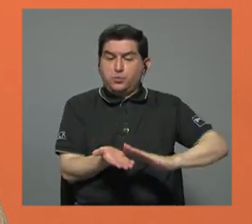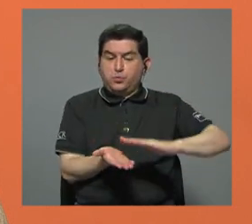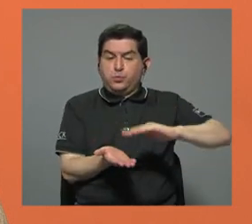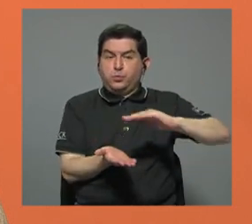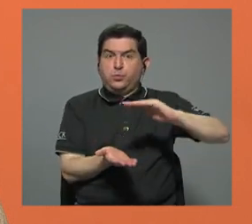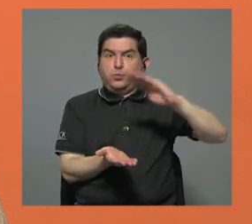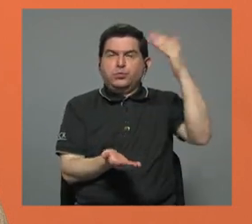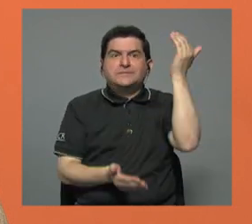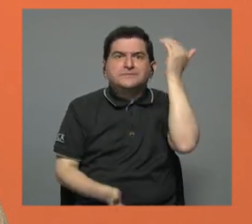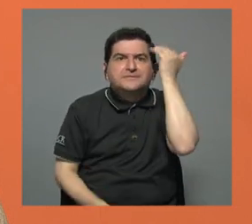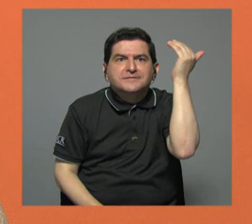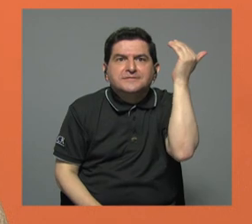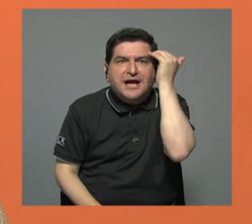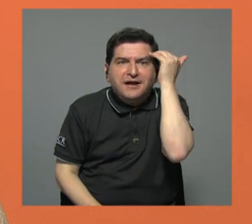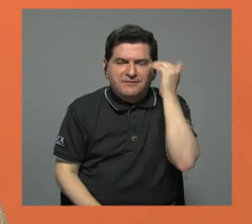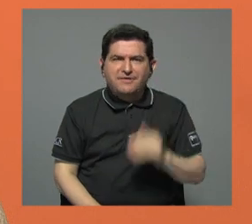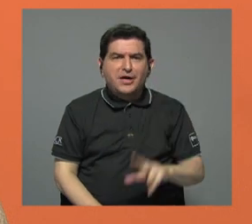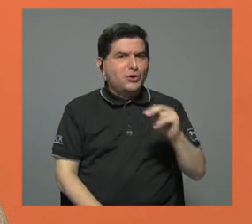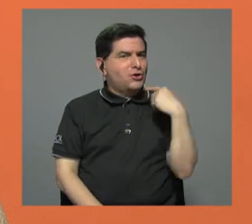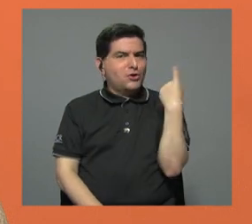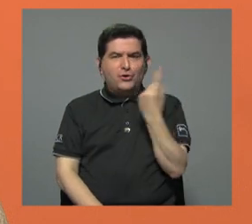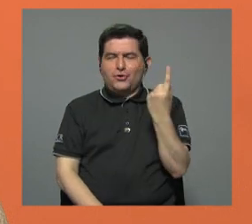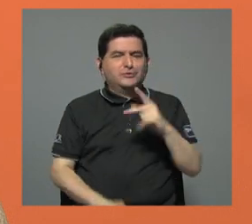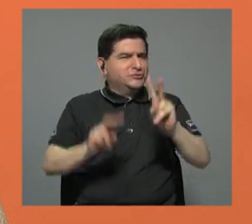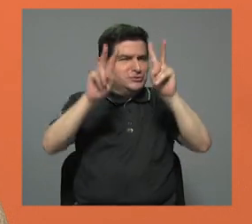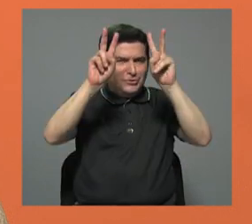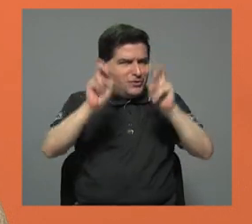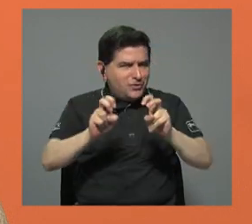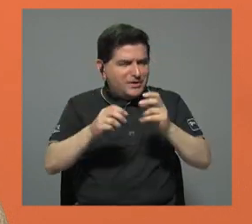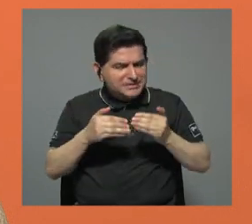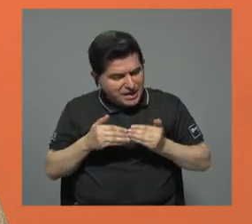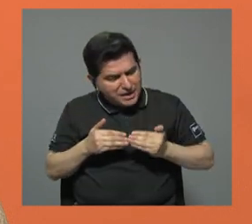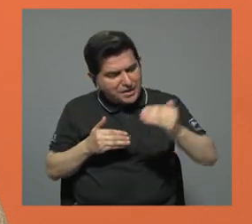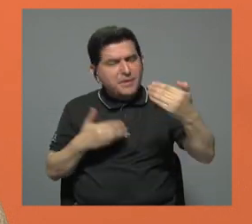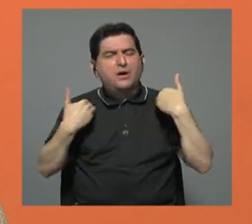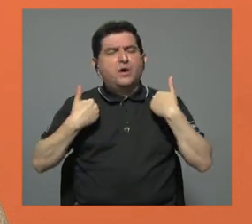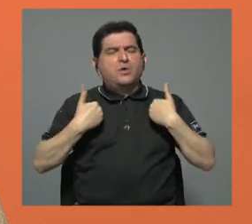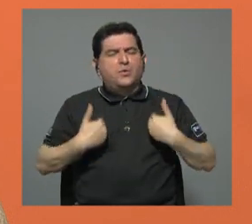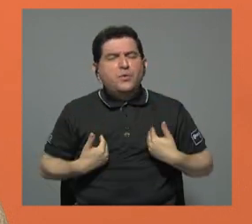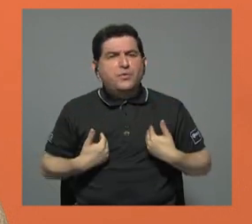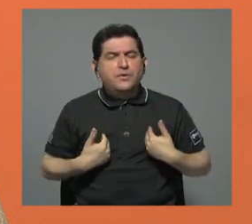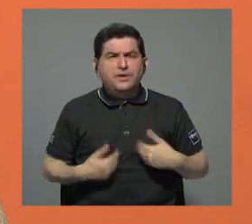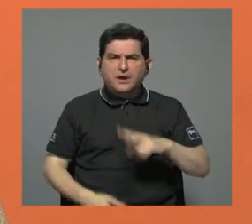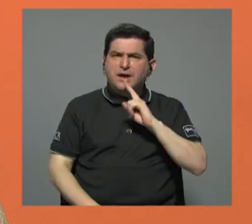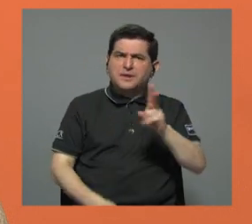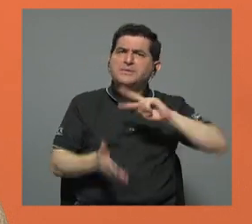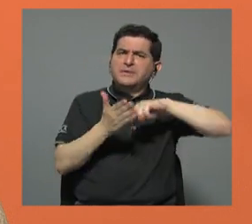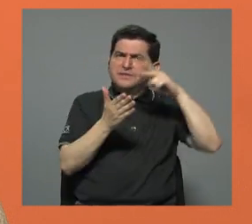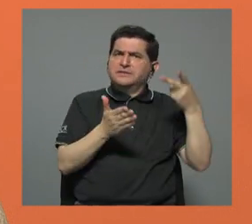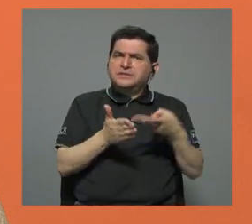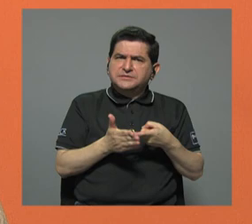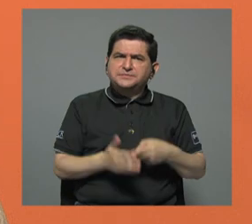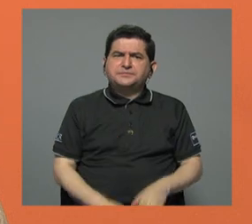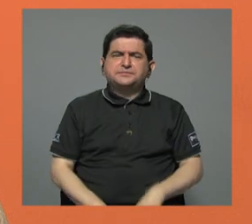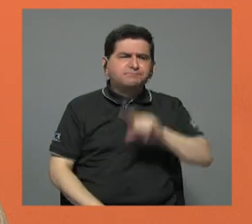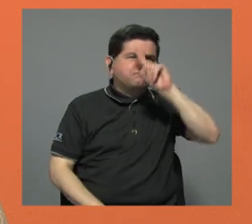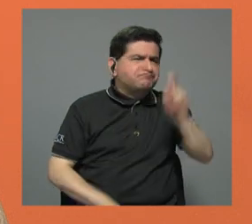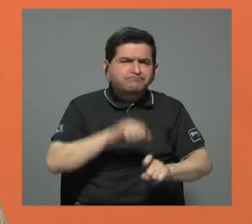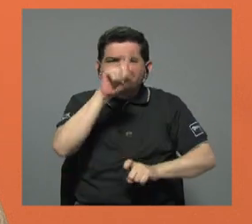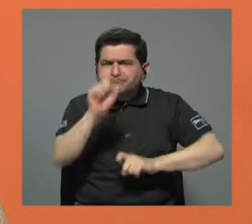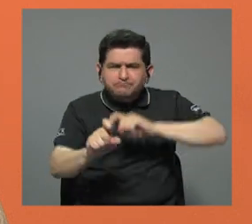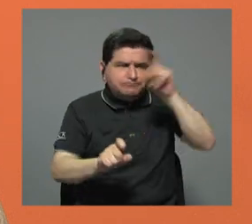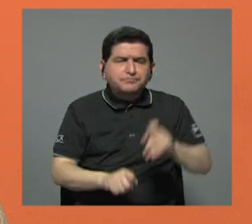conforme se supo más que no sólo había sido una prueba muy extensa y agotadora sino que en realidad se trataba de un cuestionario